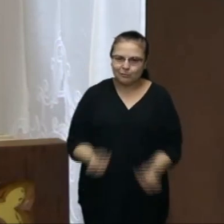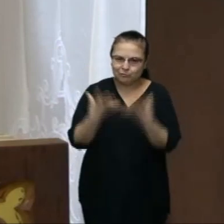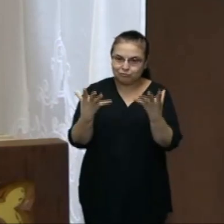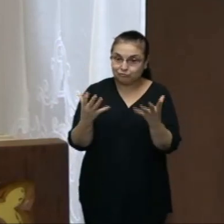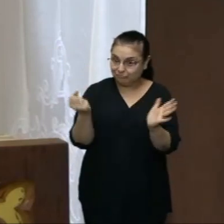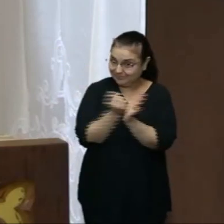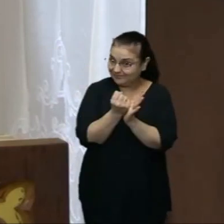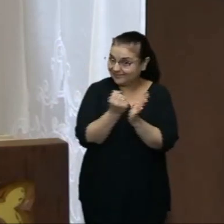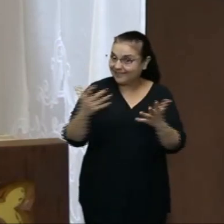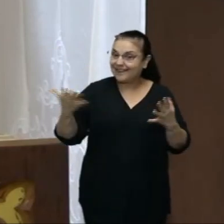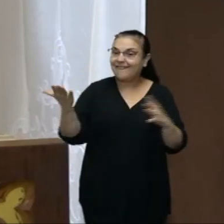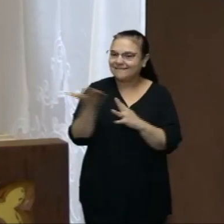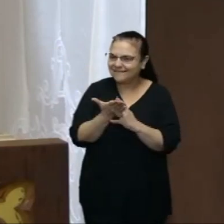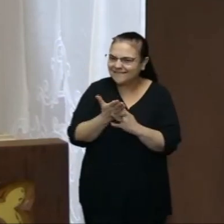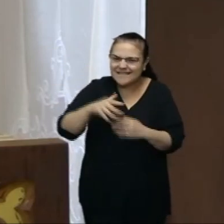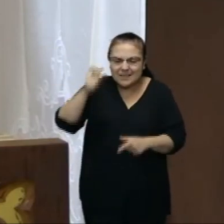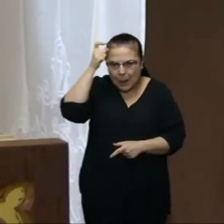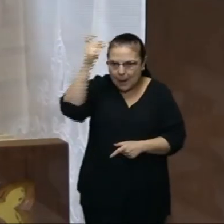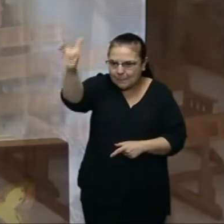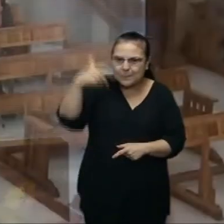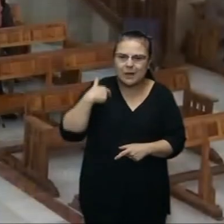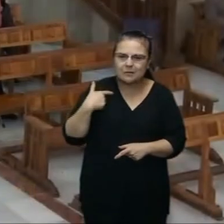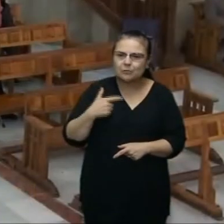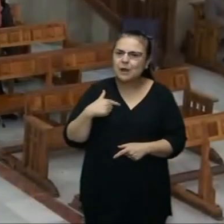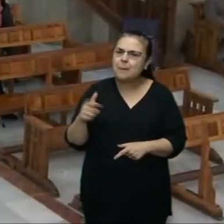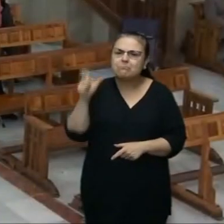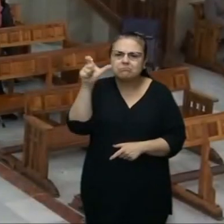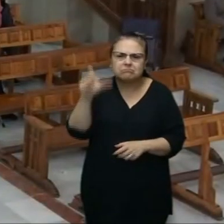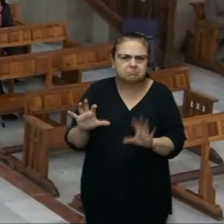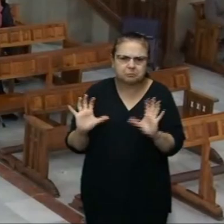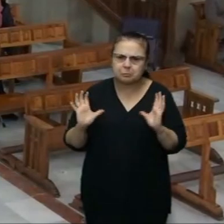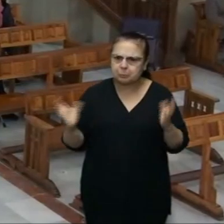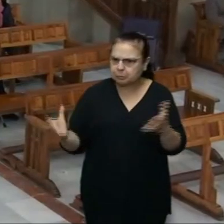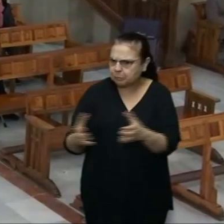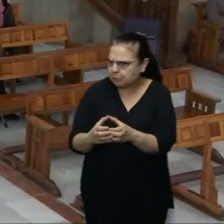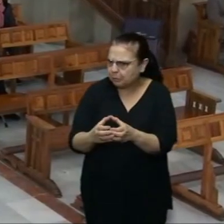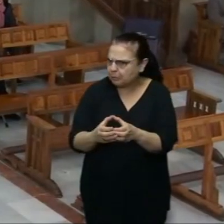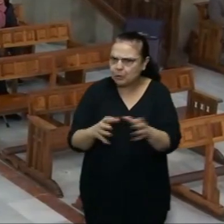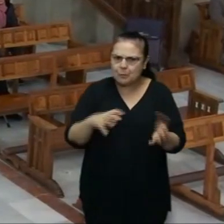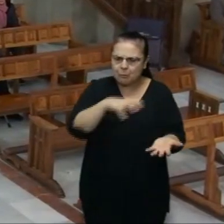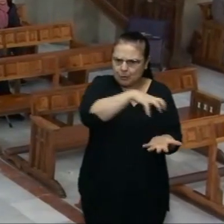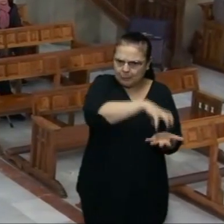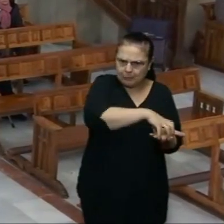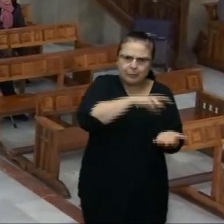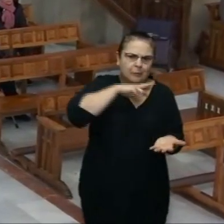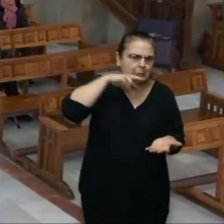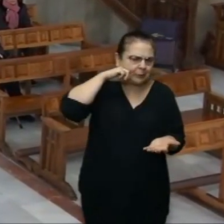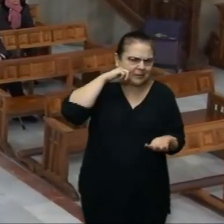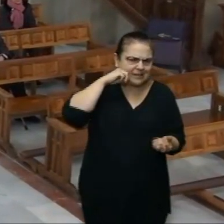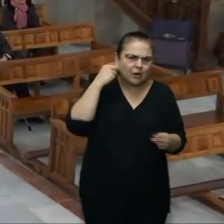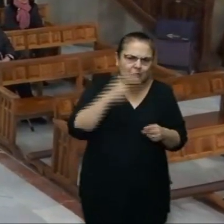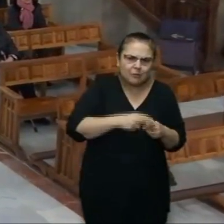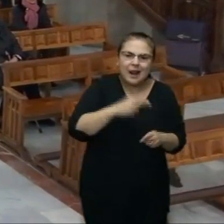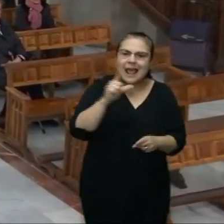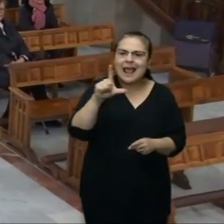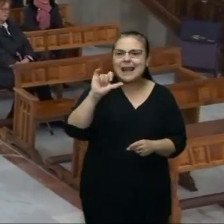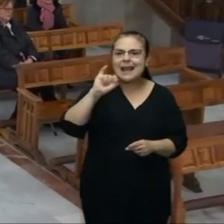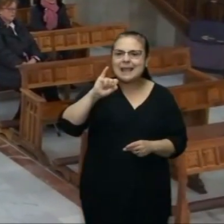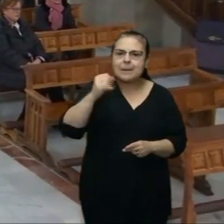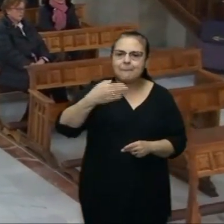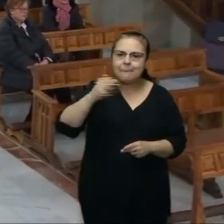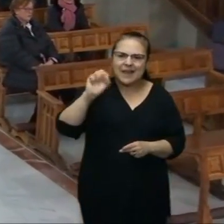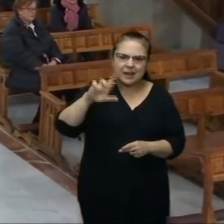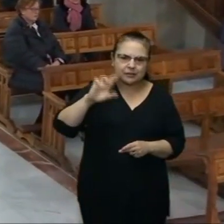signos en medio del pueblo. Unos cuantos de la sinagoga llamada de los Libertos, oriundos de